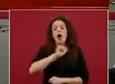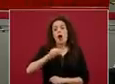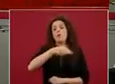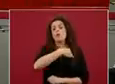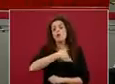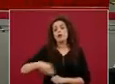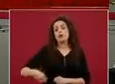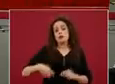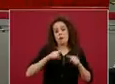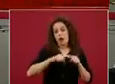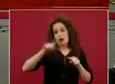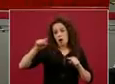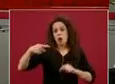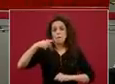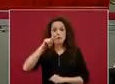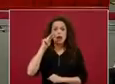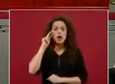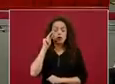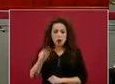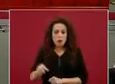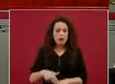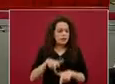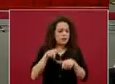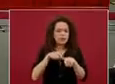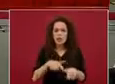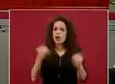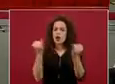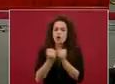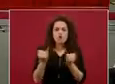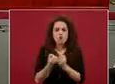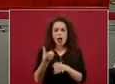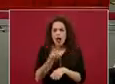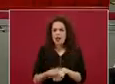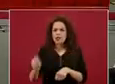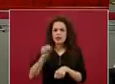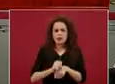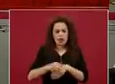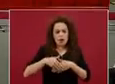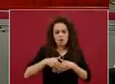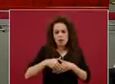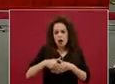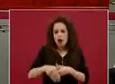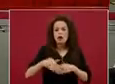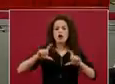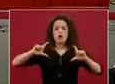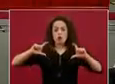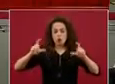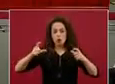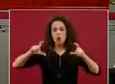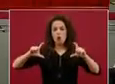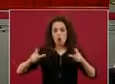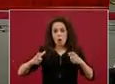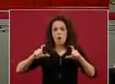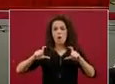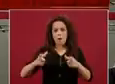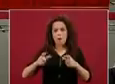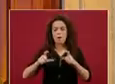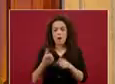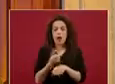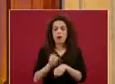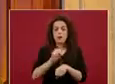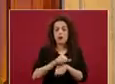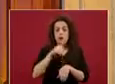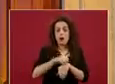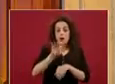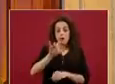ha mantenido prácticamente durante toda la semana esta caída, este descenso importante entre la semana 36